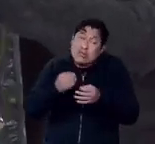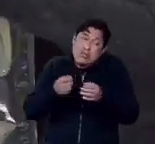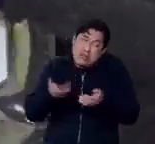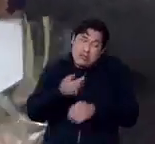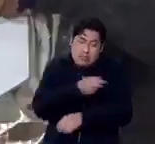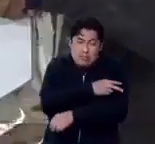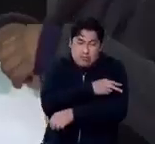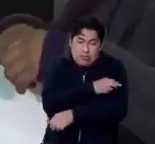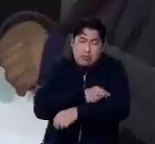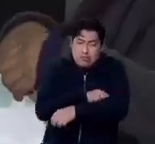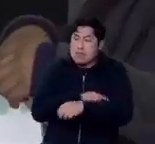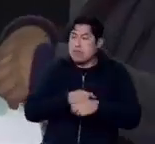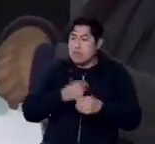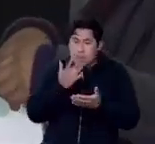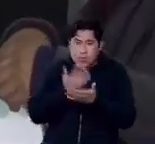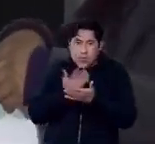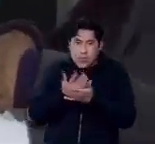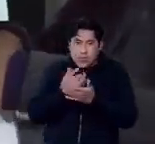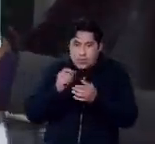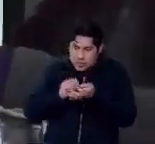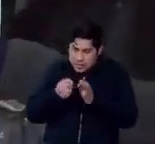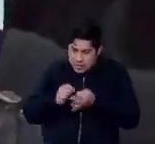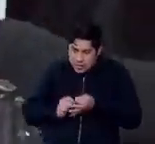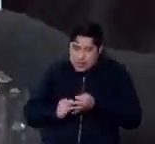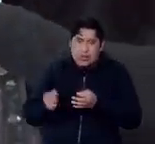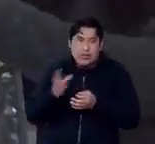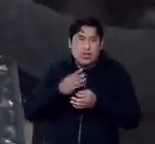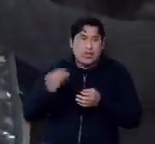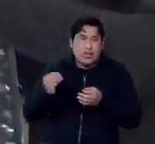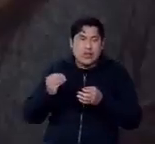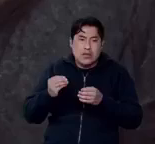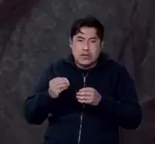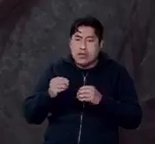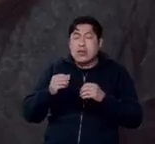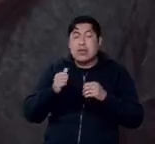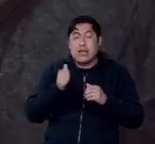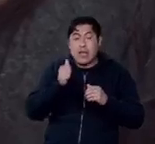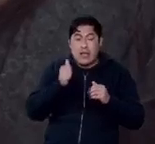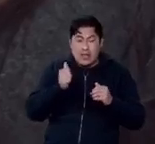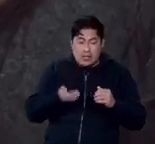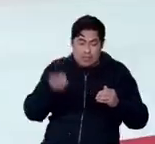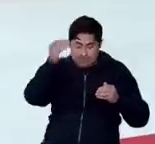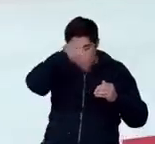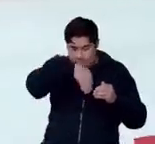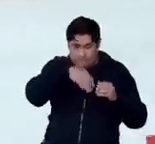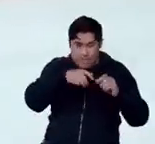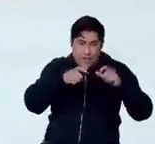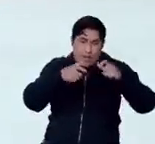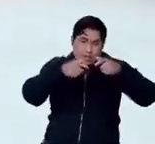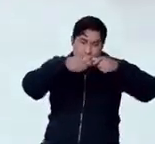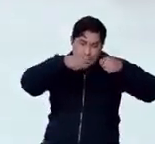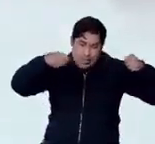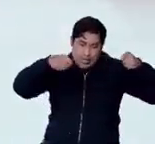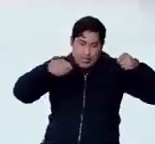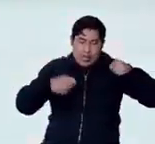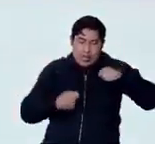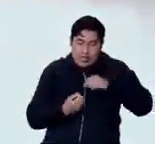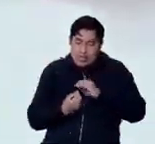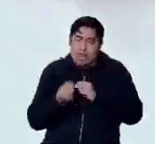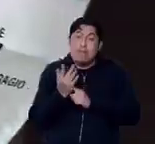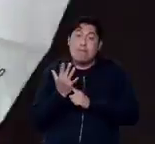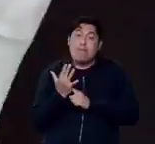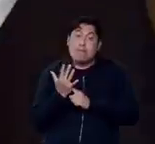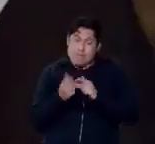nuevos jurados si corresponde, el formulario de verificación del correcto llenado del acta electoral y el sobre A debe ser cerrado con el calor de una